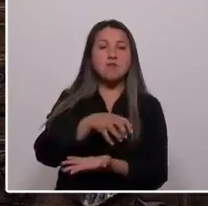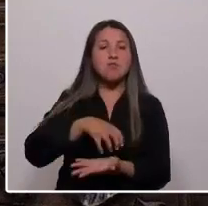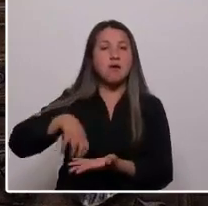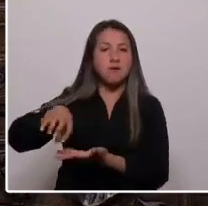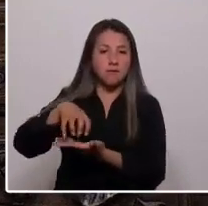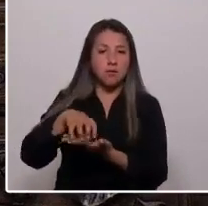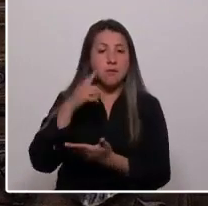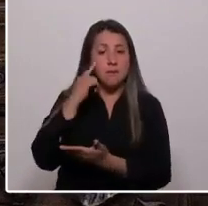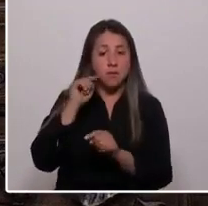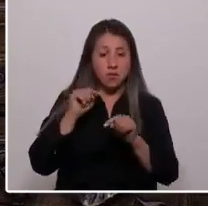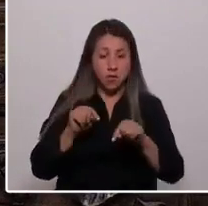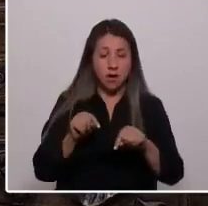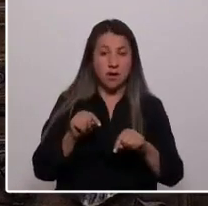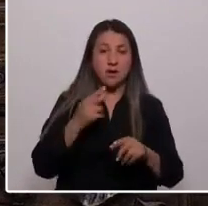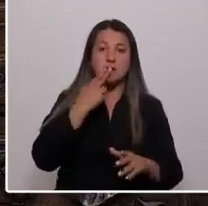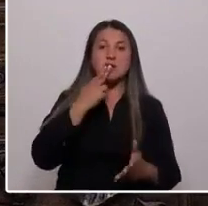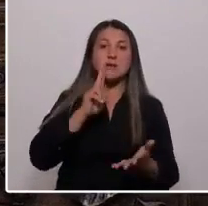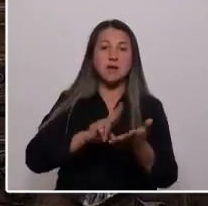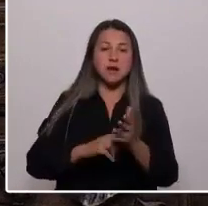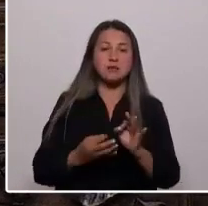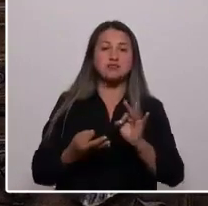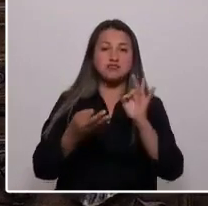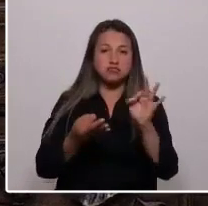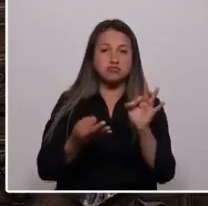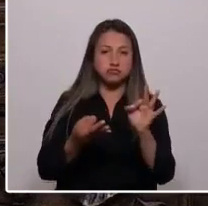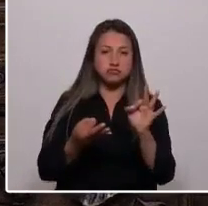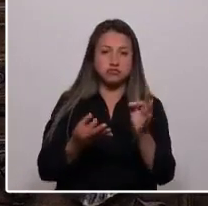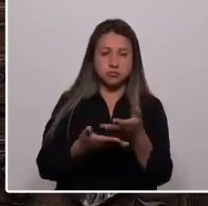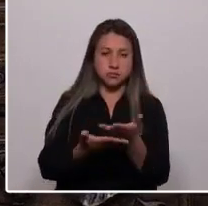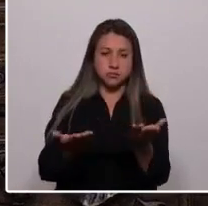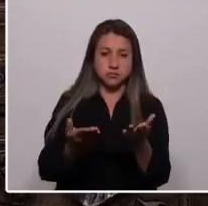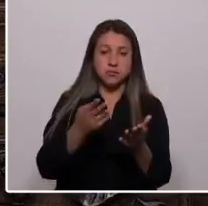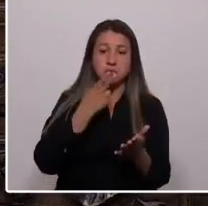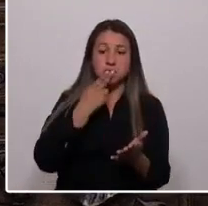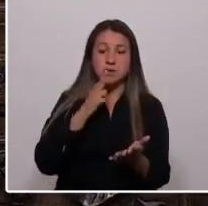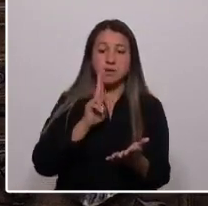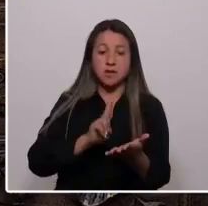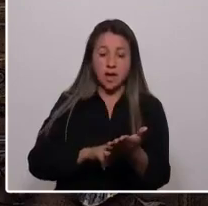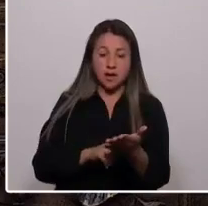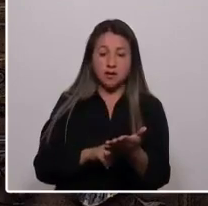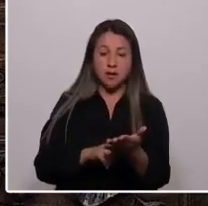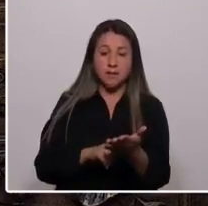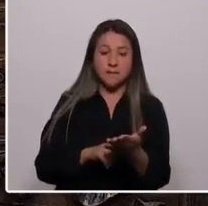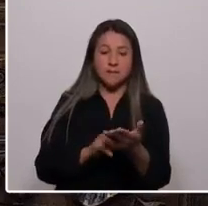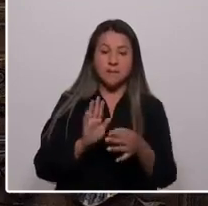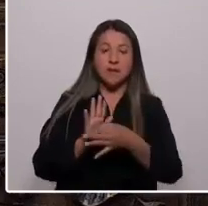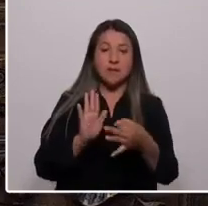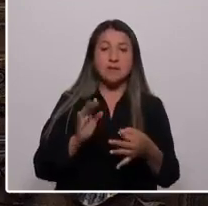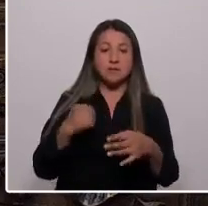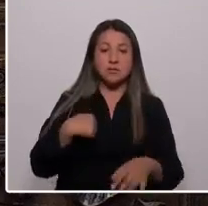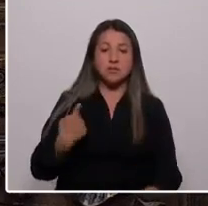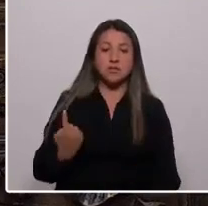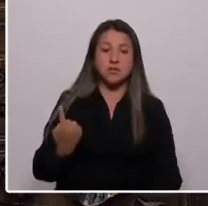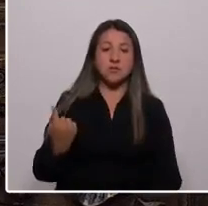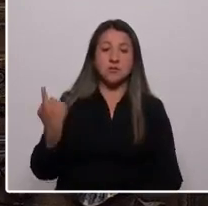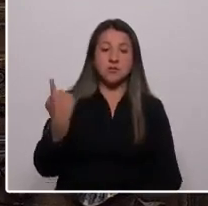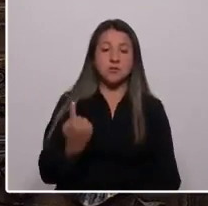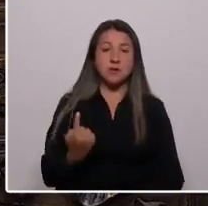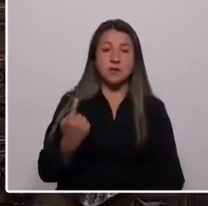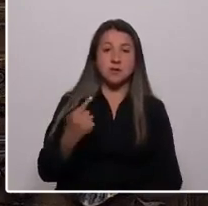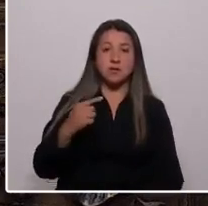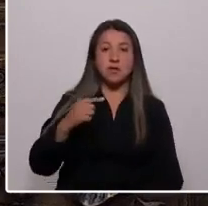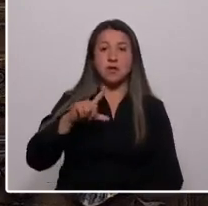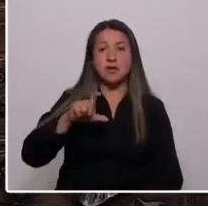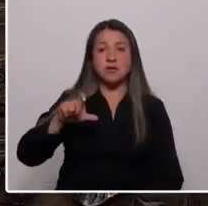pero aquí le traigo una carta en esta carta dice que yo vengo del lago Lleu